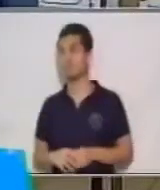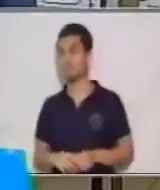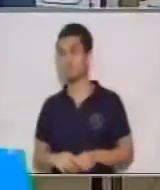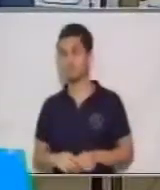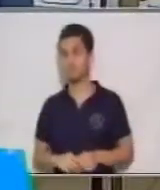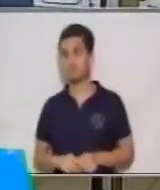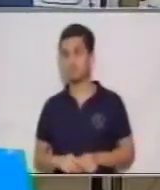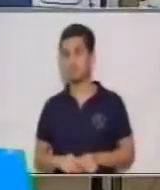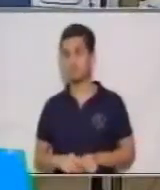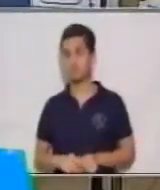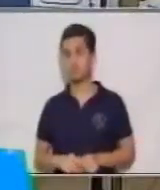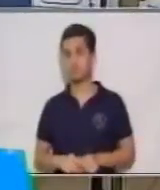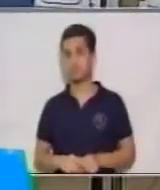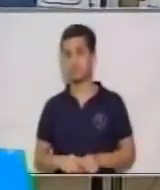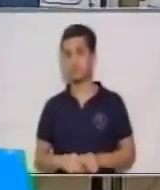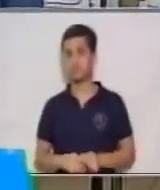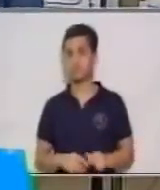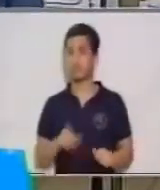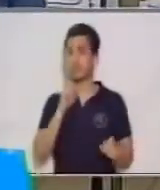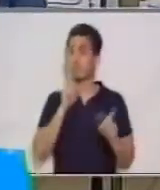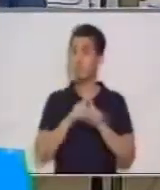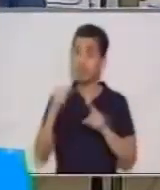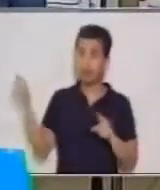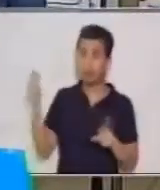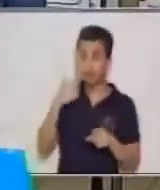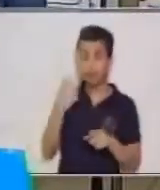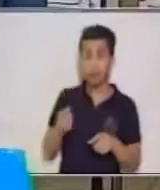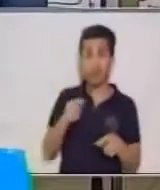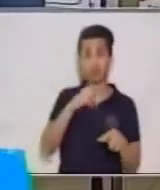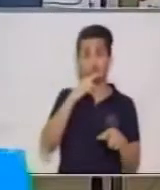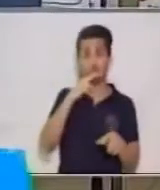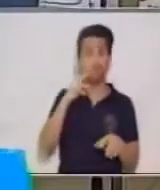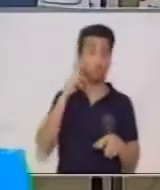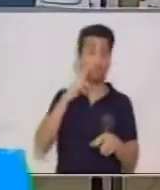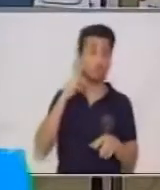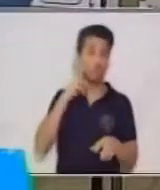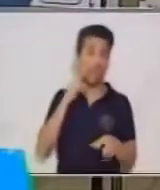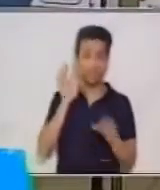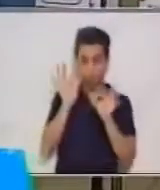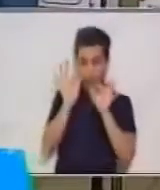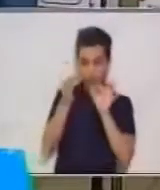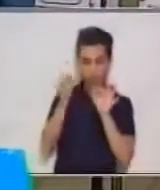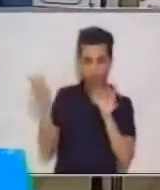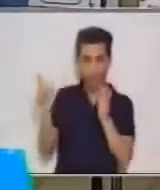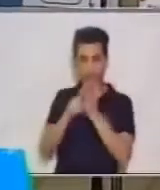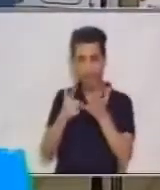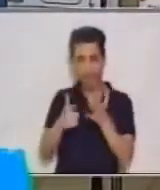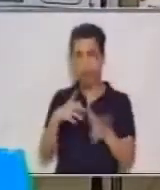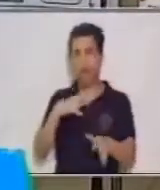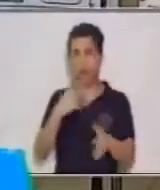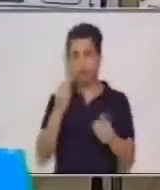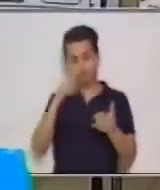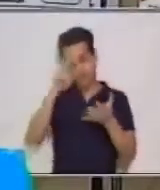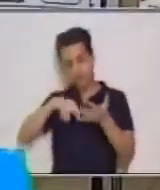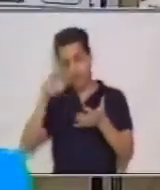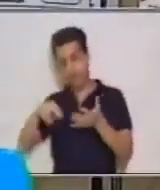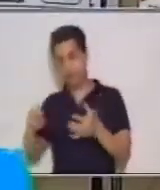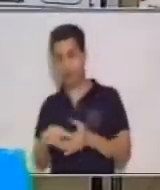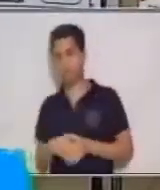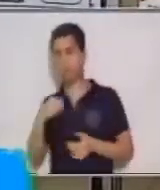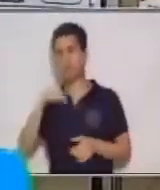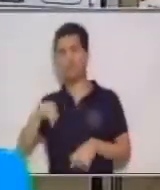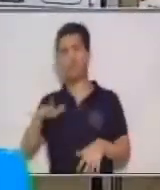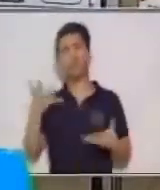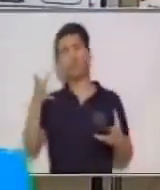en la sección de la parte rosada varias lecturas que puedes trabajar, causa y efecto. Entonces, ¿qué aprendimos el día de